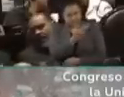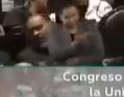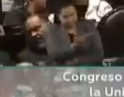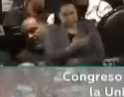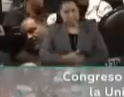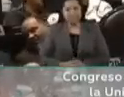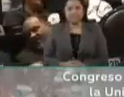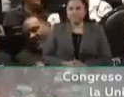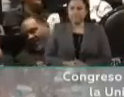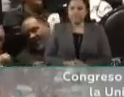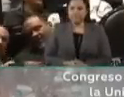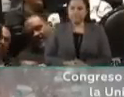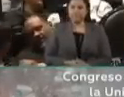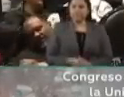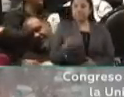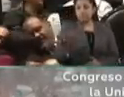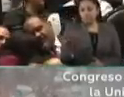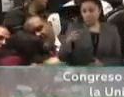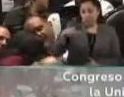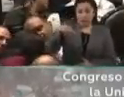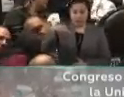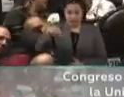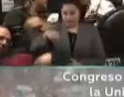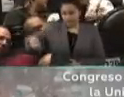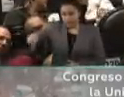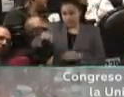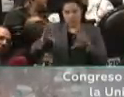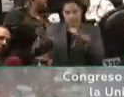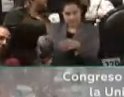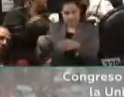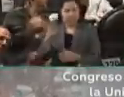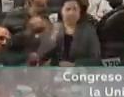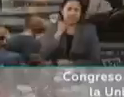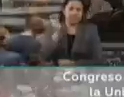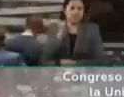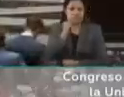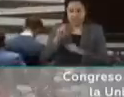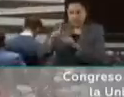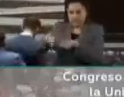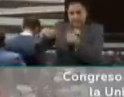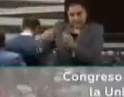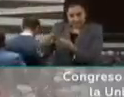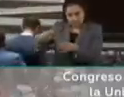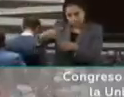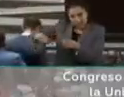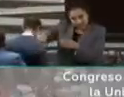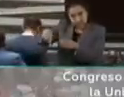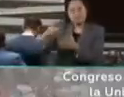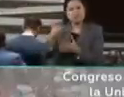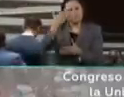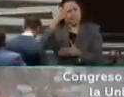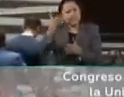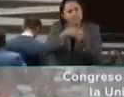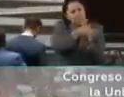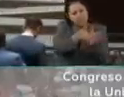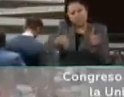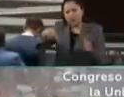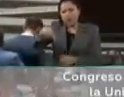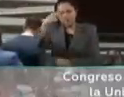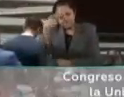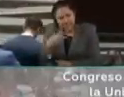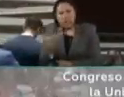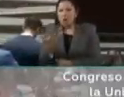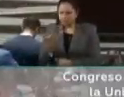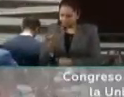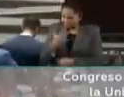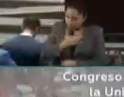Así, esta legislatura marca el inicio de una nueva etapa en el desarrollo democrático de nuestro país. El Partido